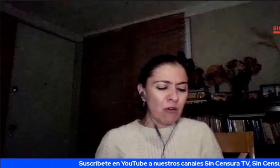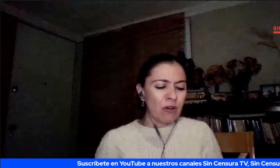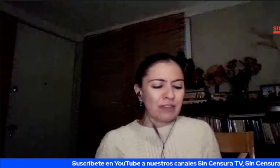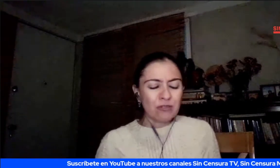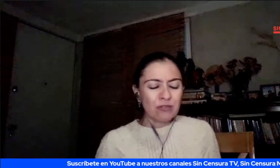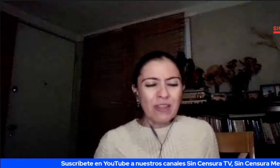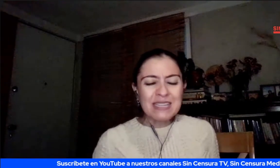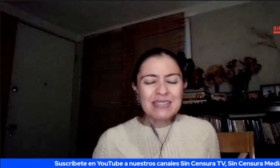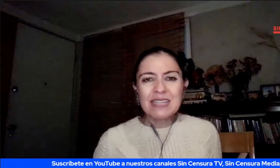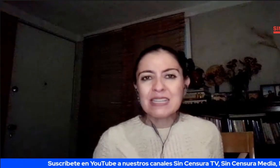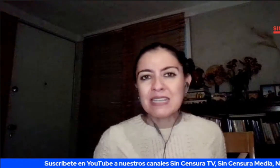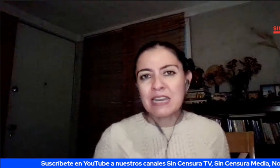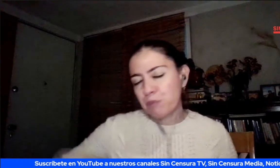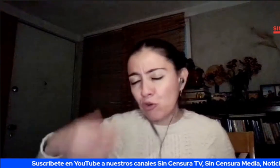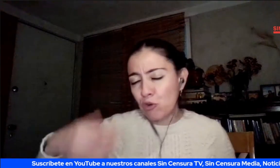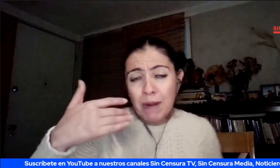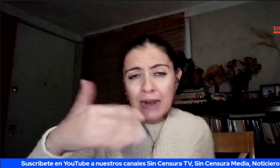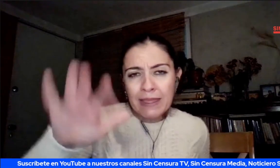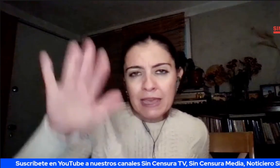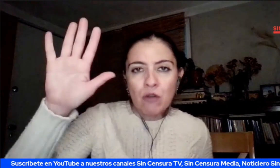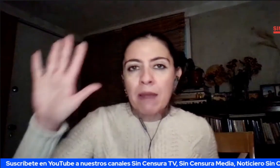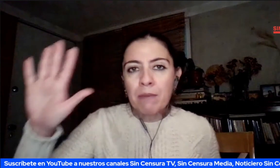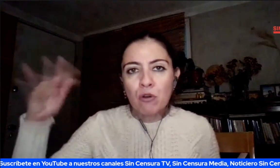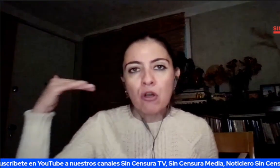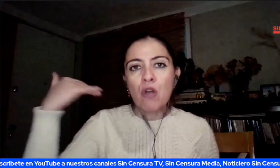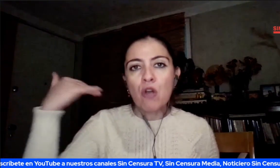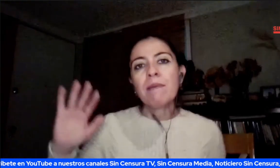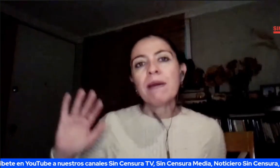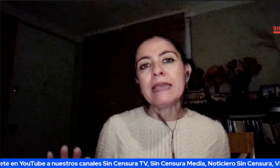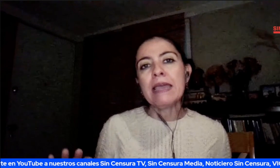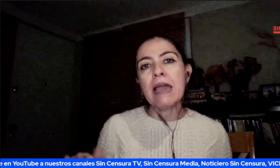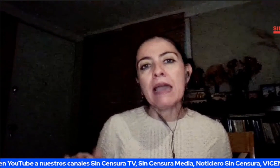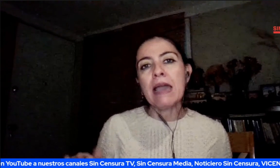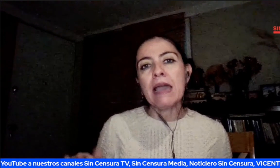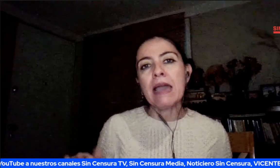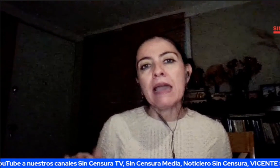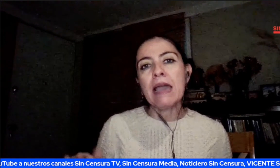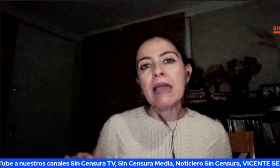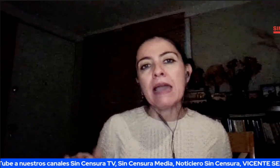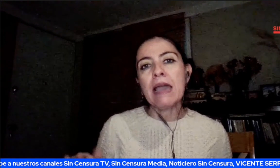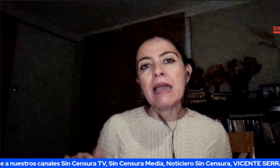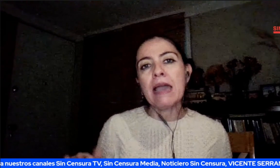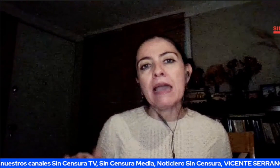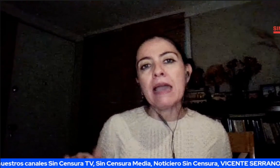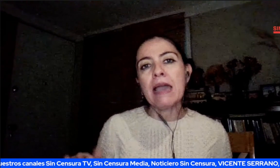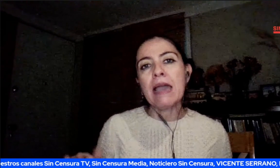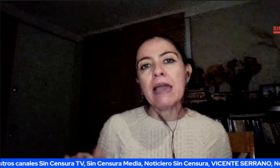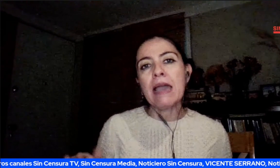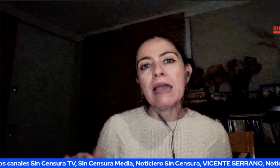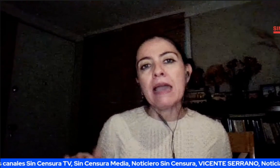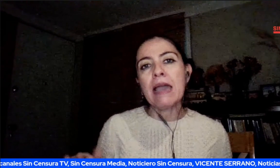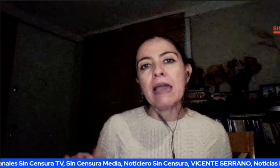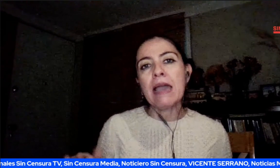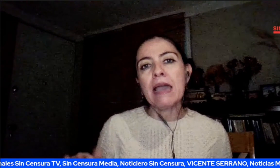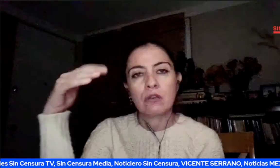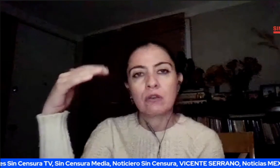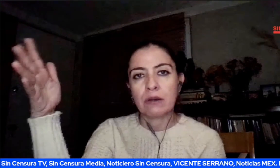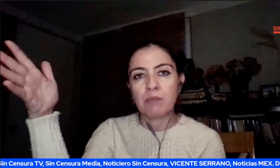bueno, todas estas escenas, por no hablar de, no acabaríamos de recordar los casos tan